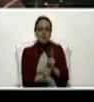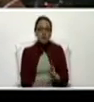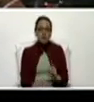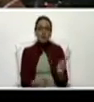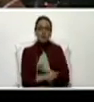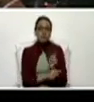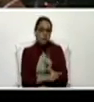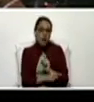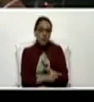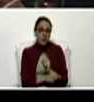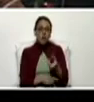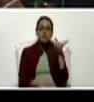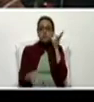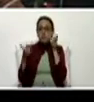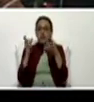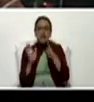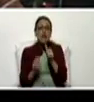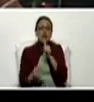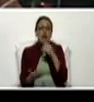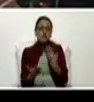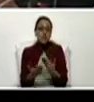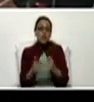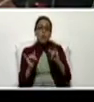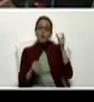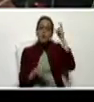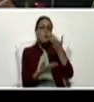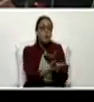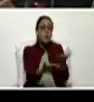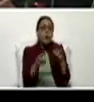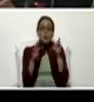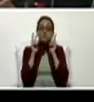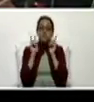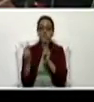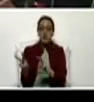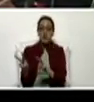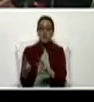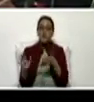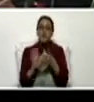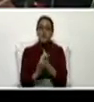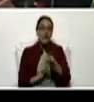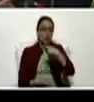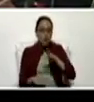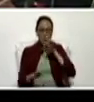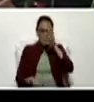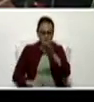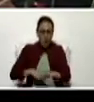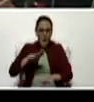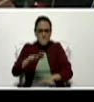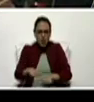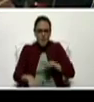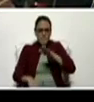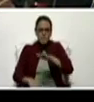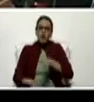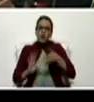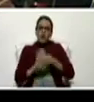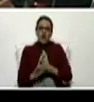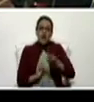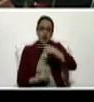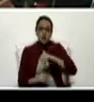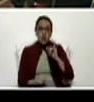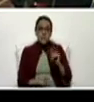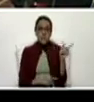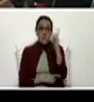escuchado y es testigo el pueblo de Venezuela en la tarde de hoy de grandes avances presidente en este mes de